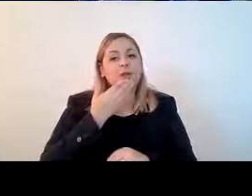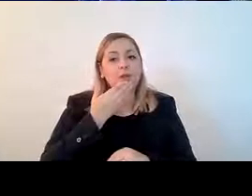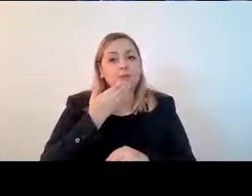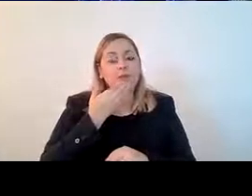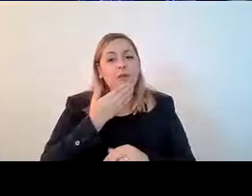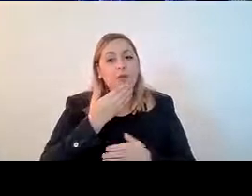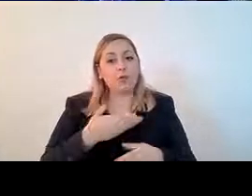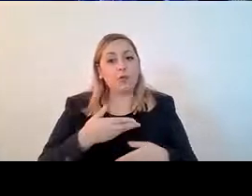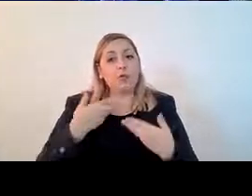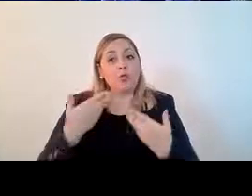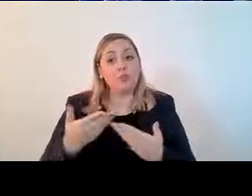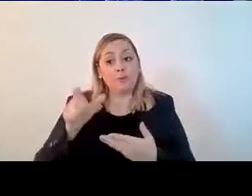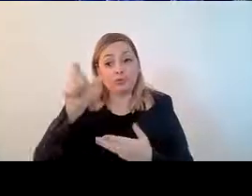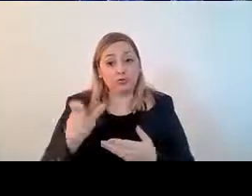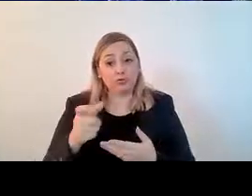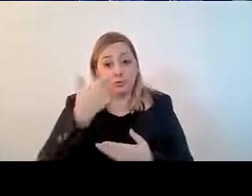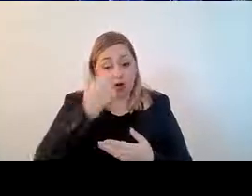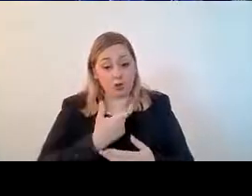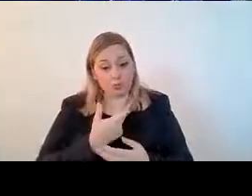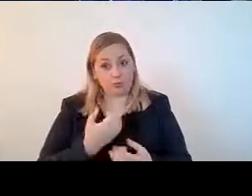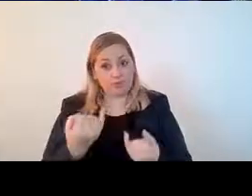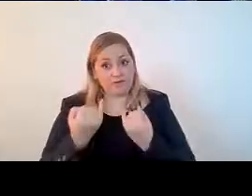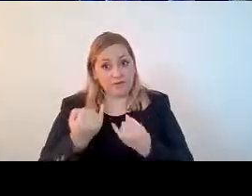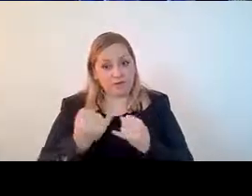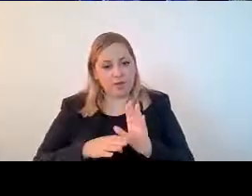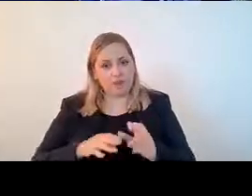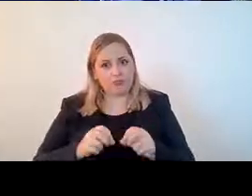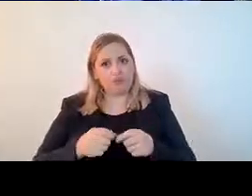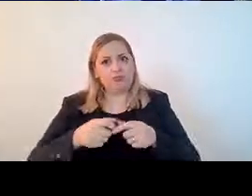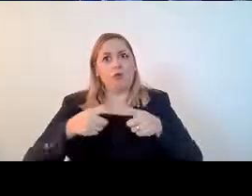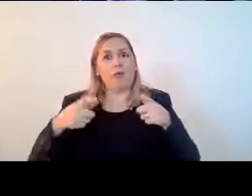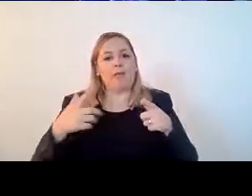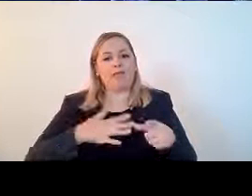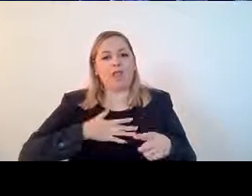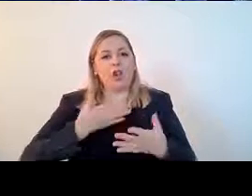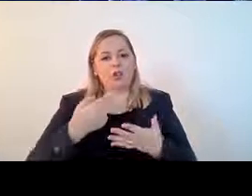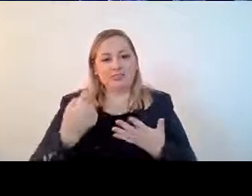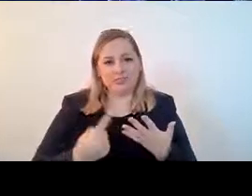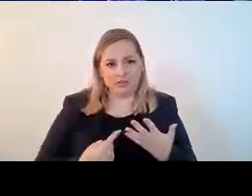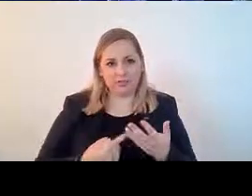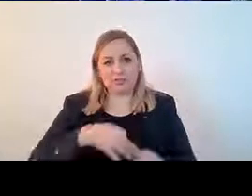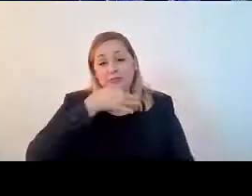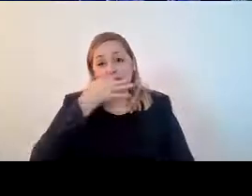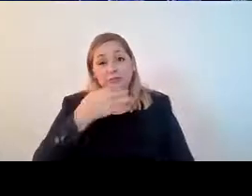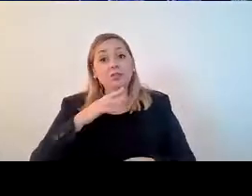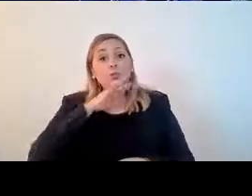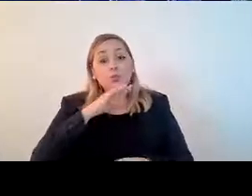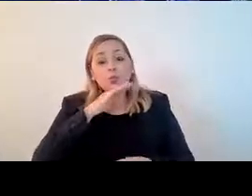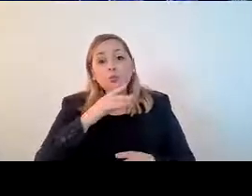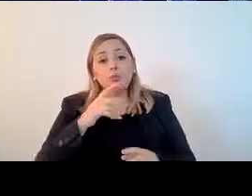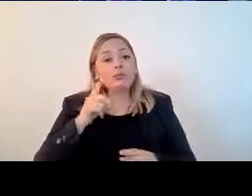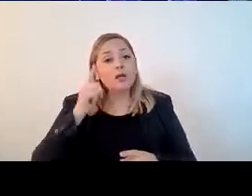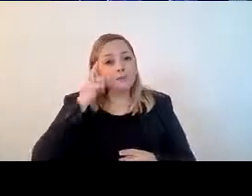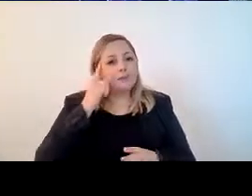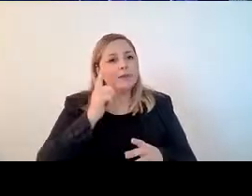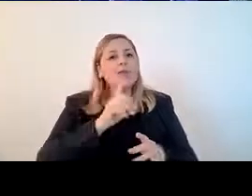proporcionan autoinformes, los sujetos tienden a aumentar su sintomatología. Se recomienda que se usen los criterios del DSM-5, que